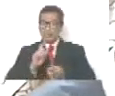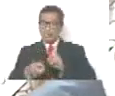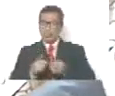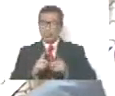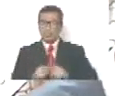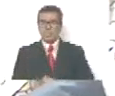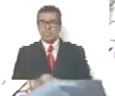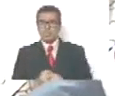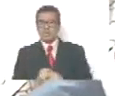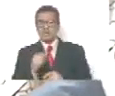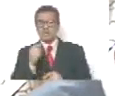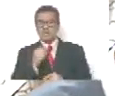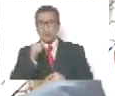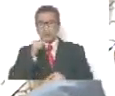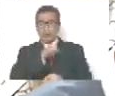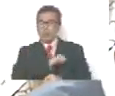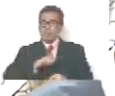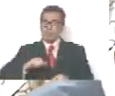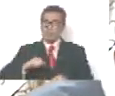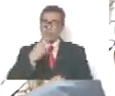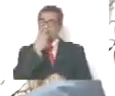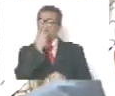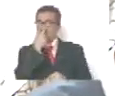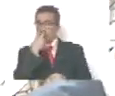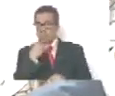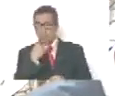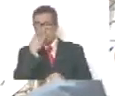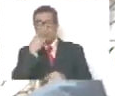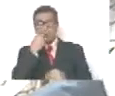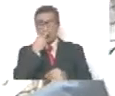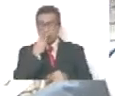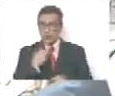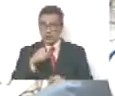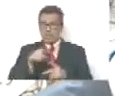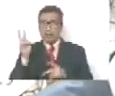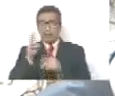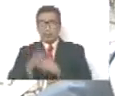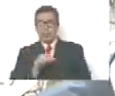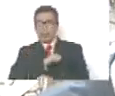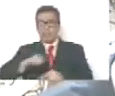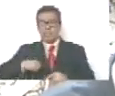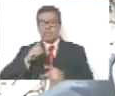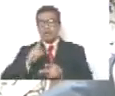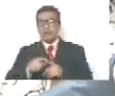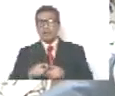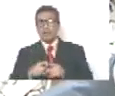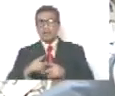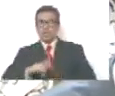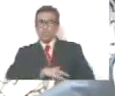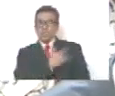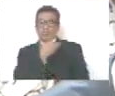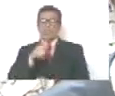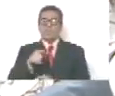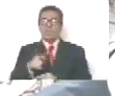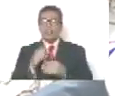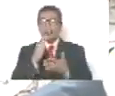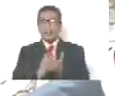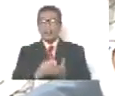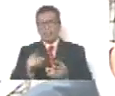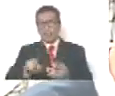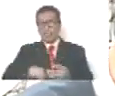de Venezuela, la educación media para la clase media y la educación privada, perdón, universitaria para la clase pudiente